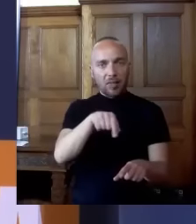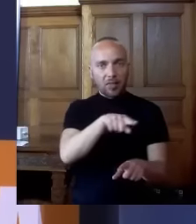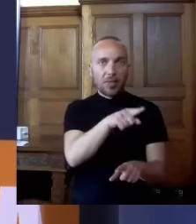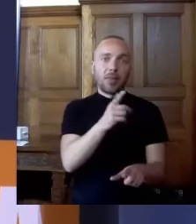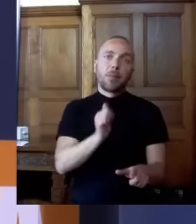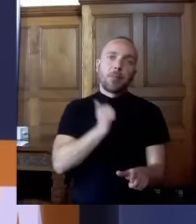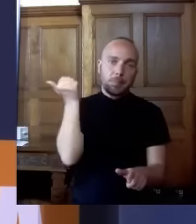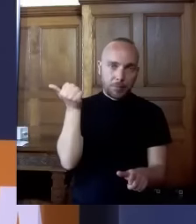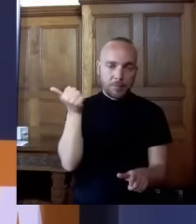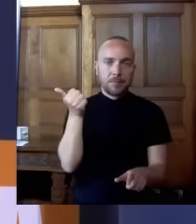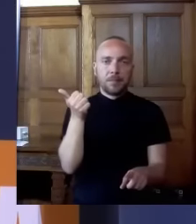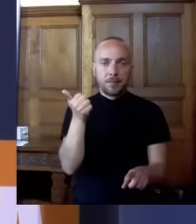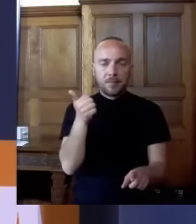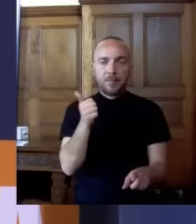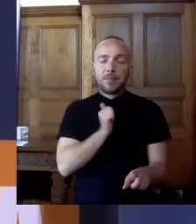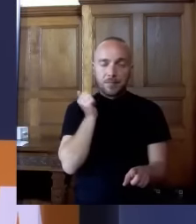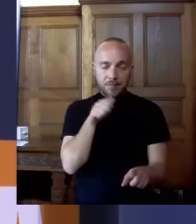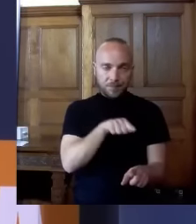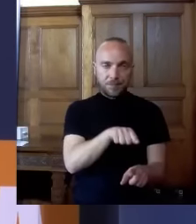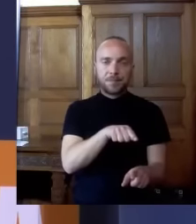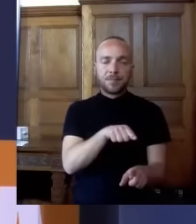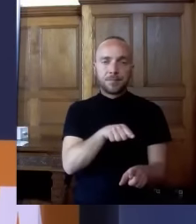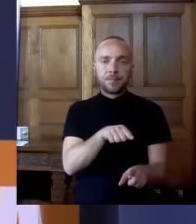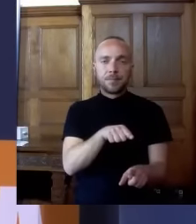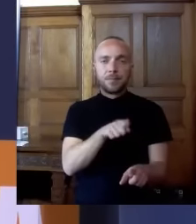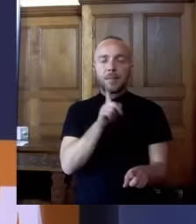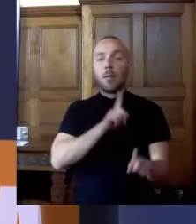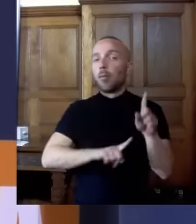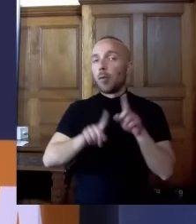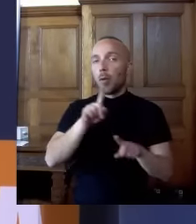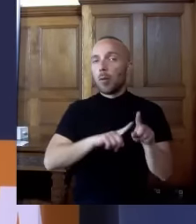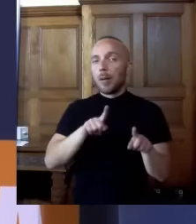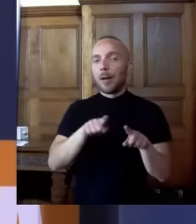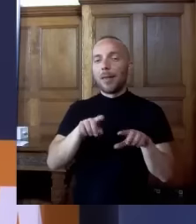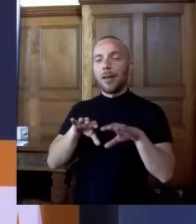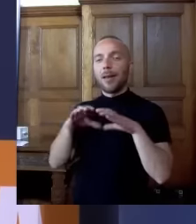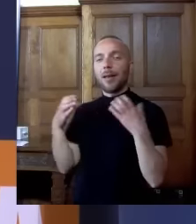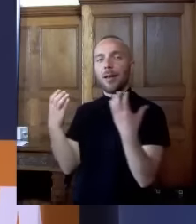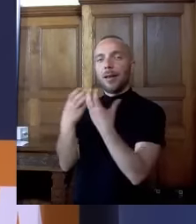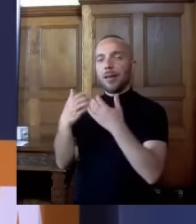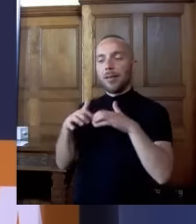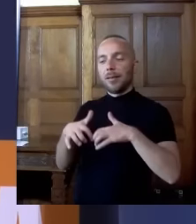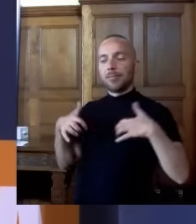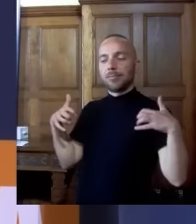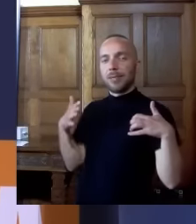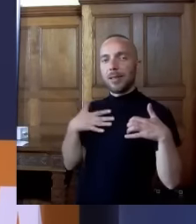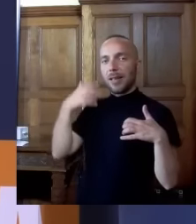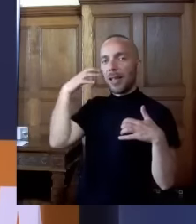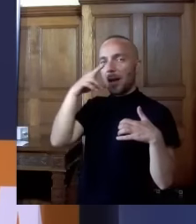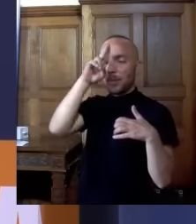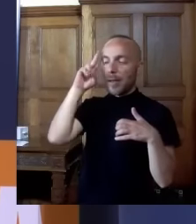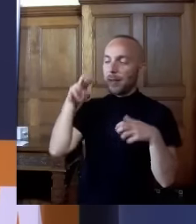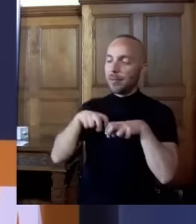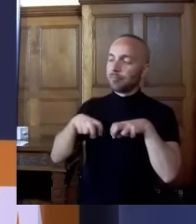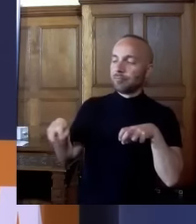que por cierto que por cierto el problema de ir al palco del Real Madrid no es que te